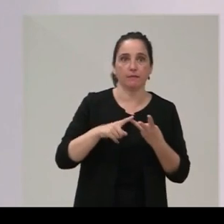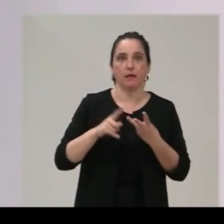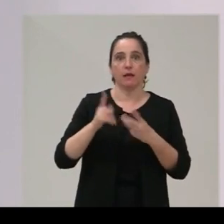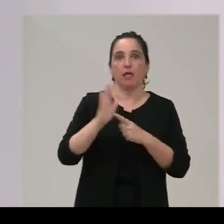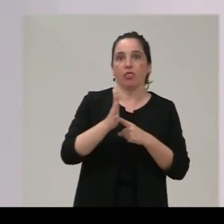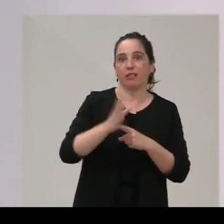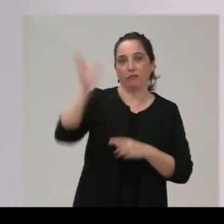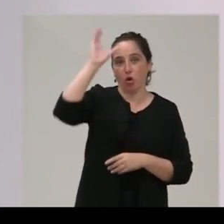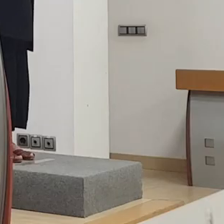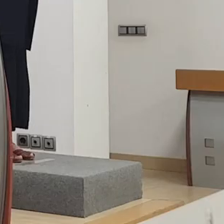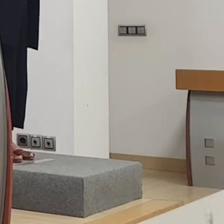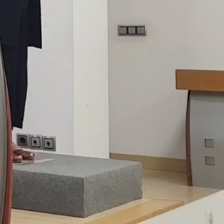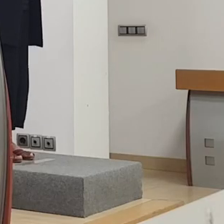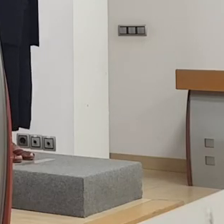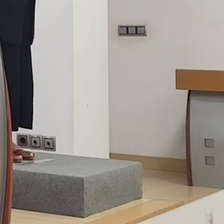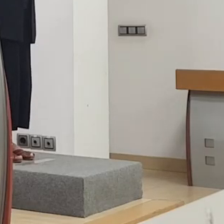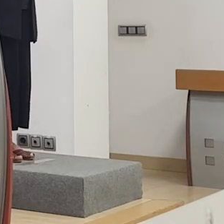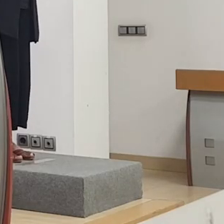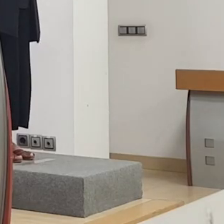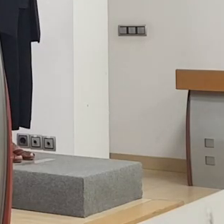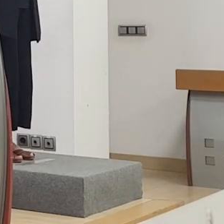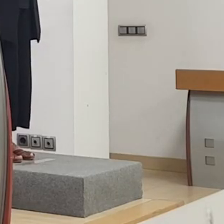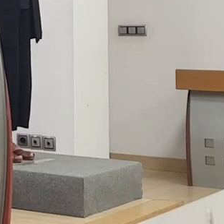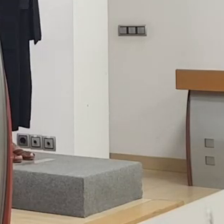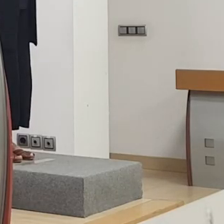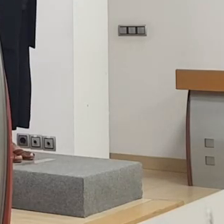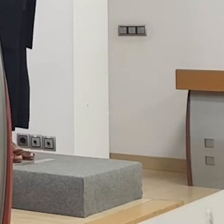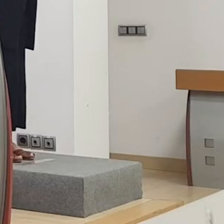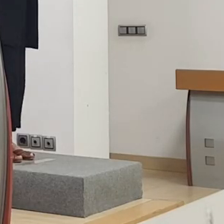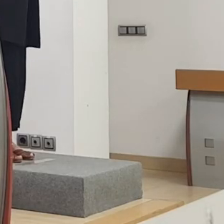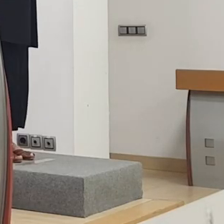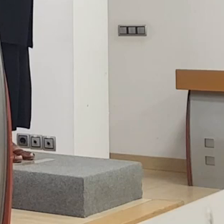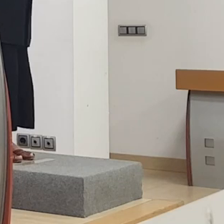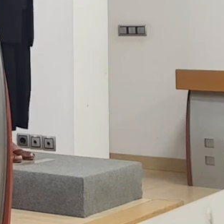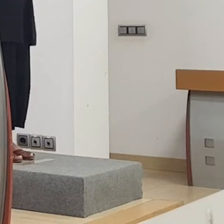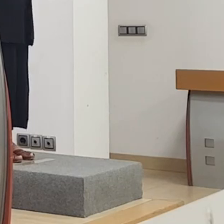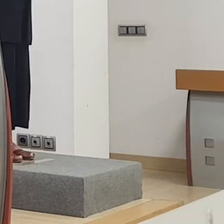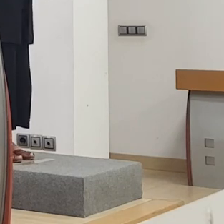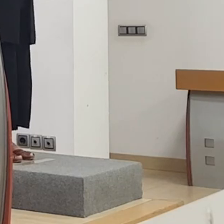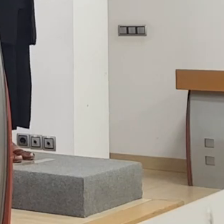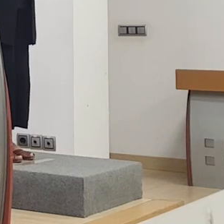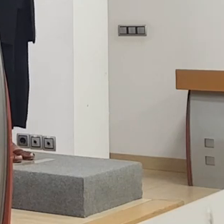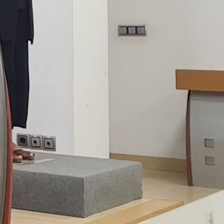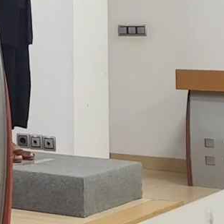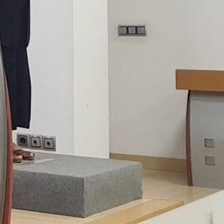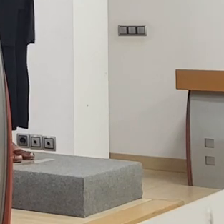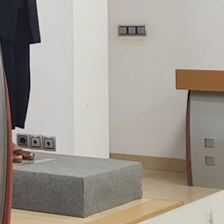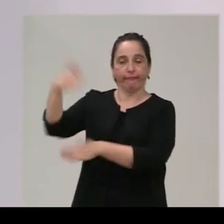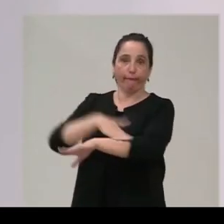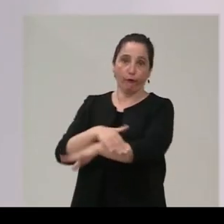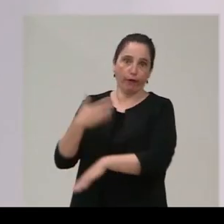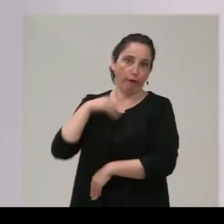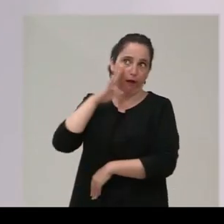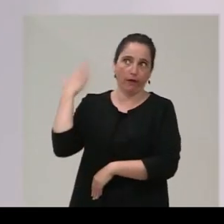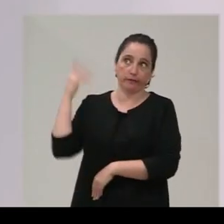científico y tecnológico y desde luego que todos veníamos reivindicando también al gobierno anterior